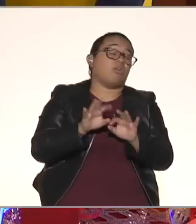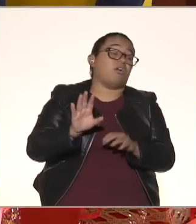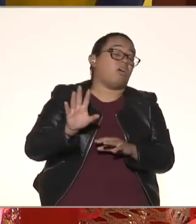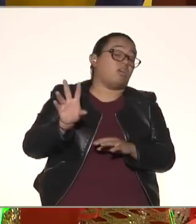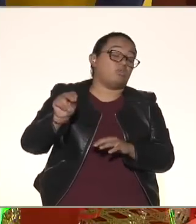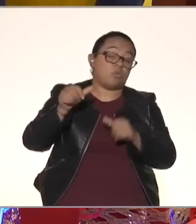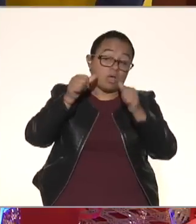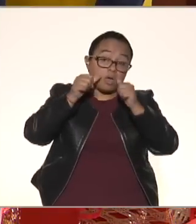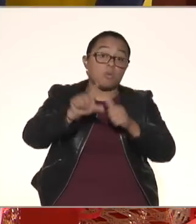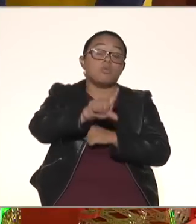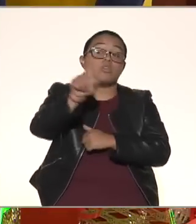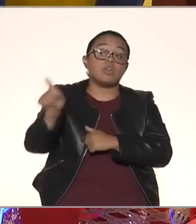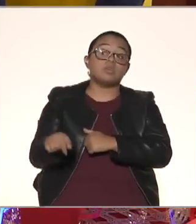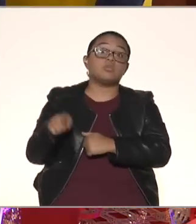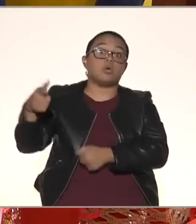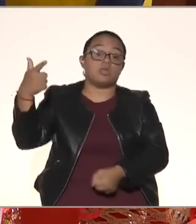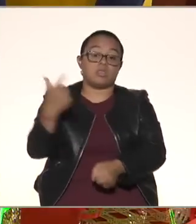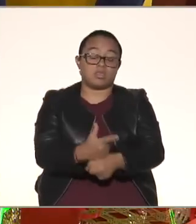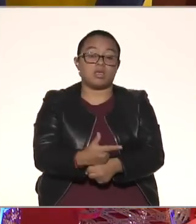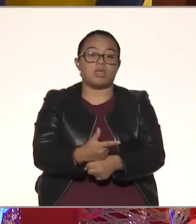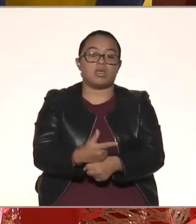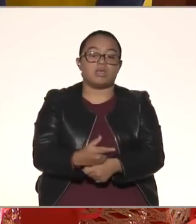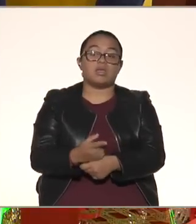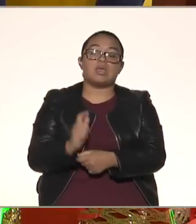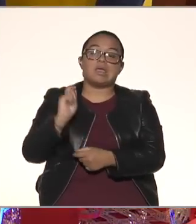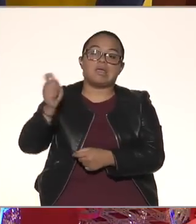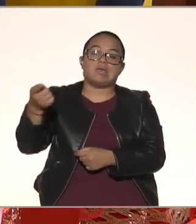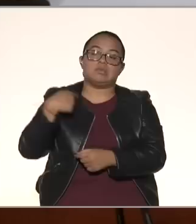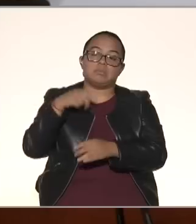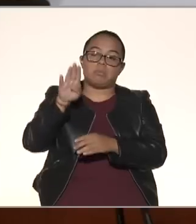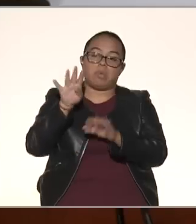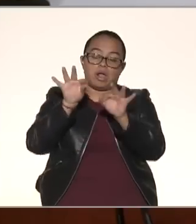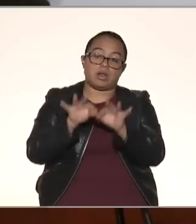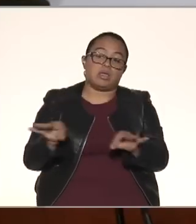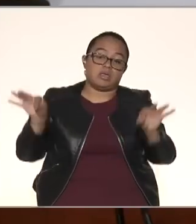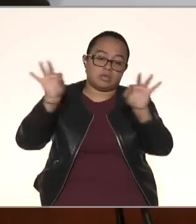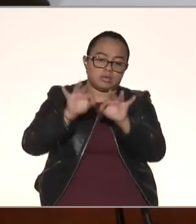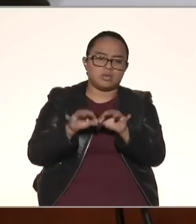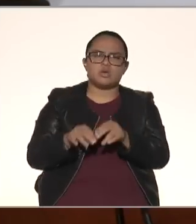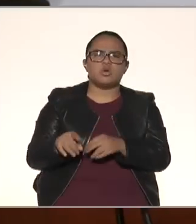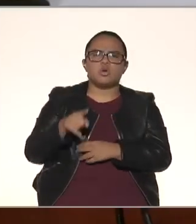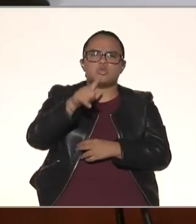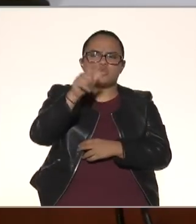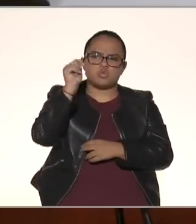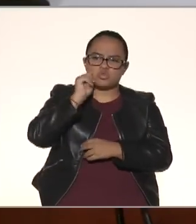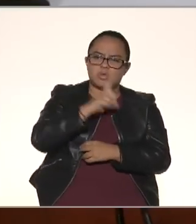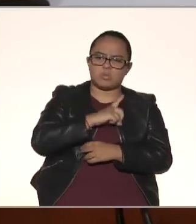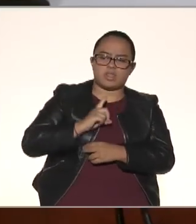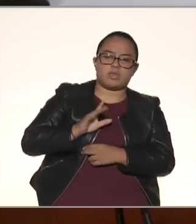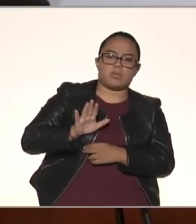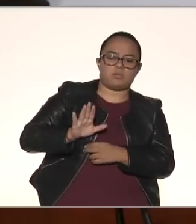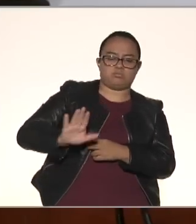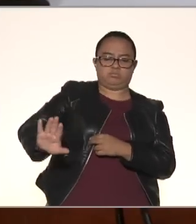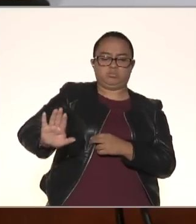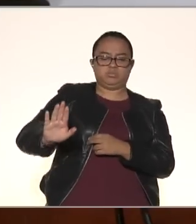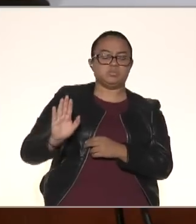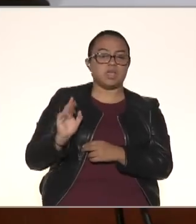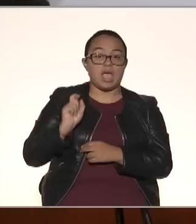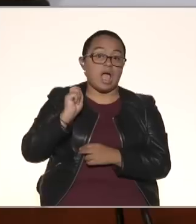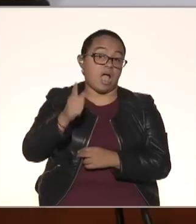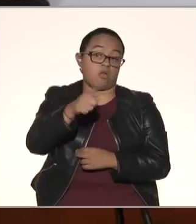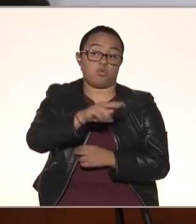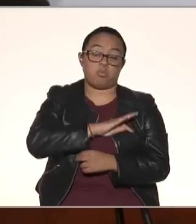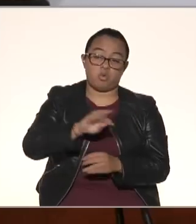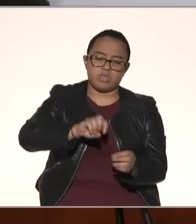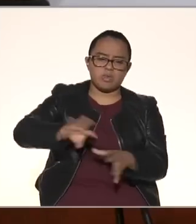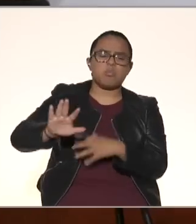no, se va a dar cuenta que es indispensable, o sea, hazlo sentir siempre como que, en cualquier momento lo puedes